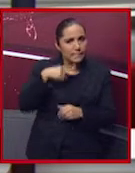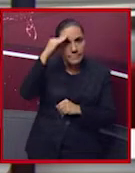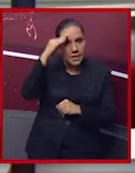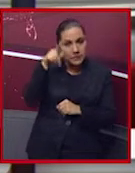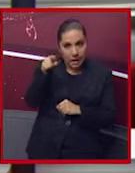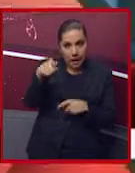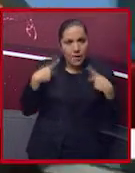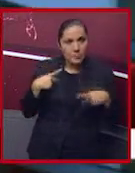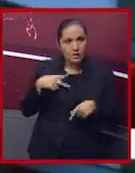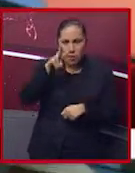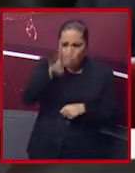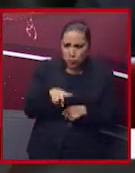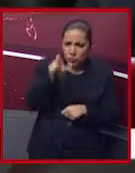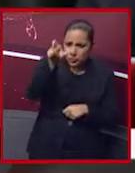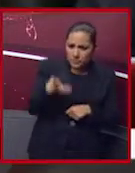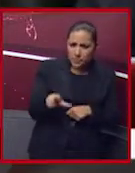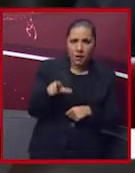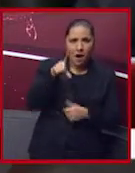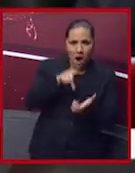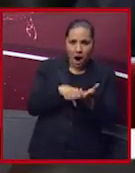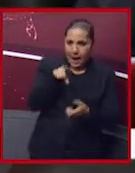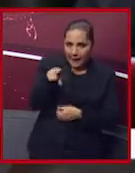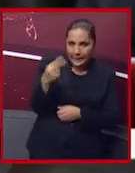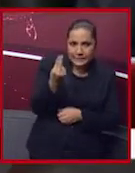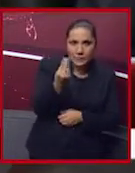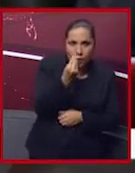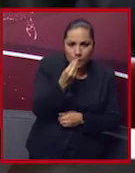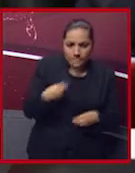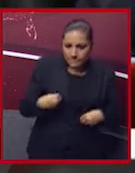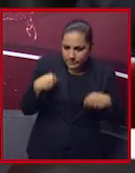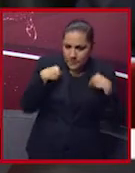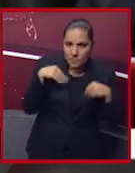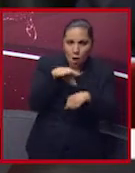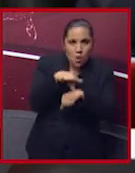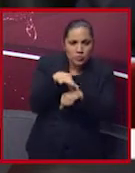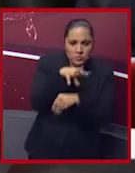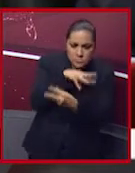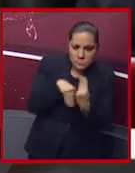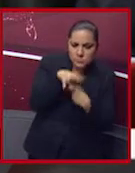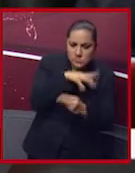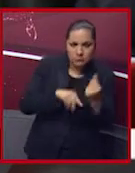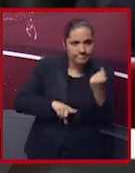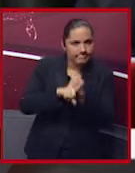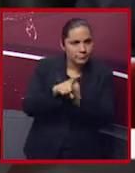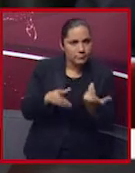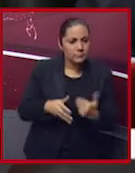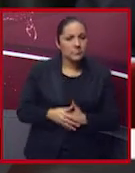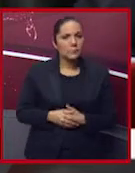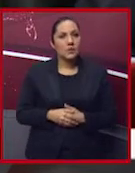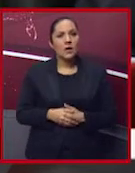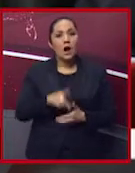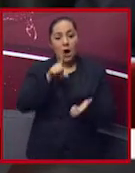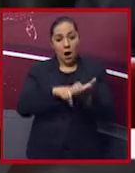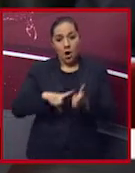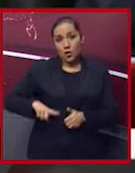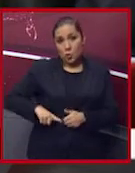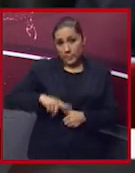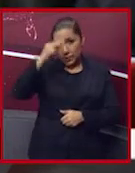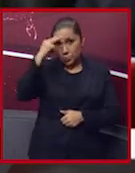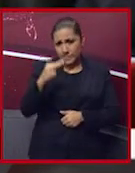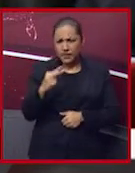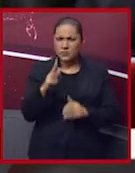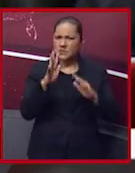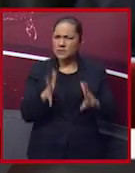tienen sueños. Si el Estado mexicano tiene cifras y